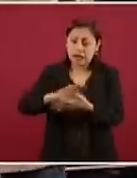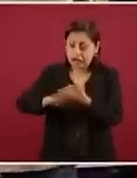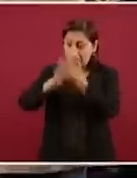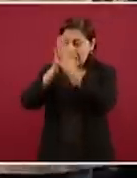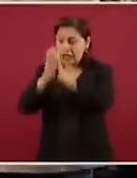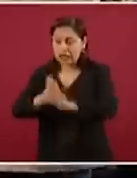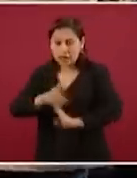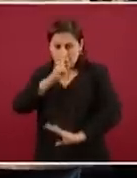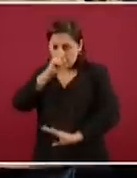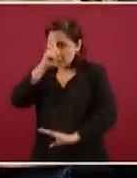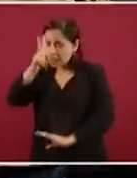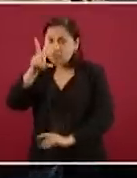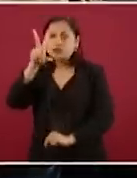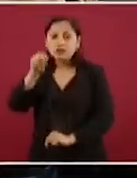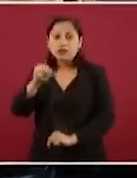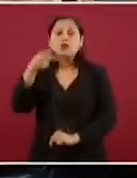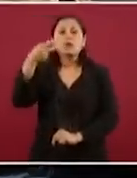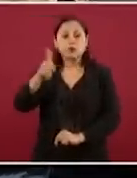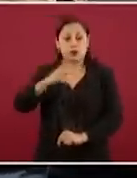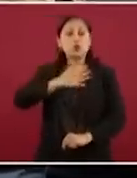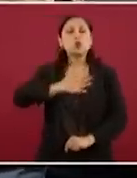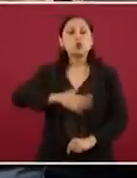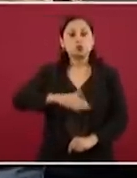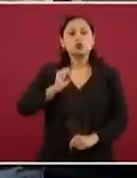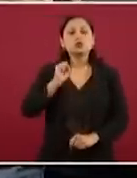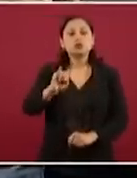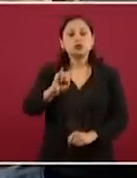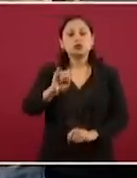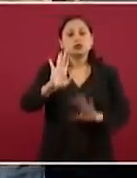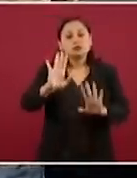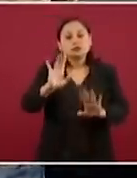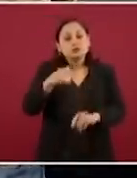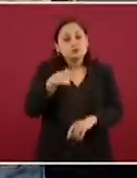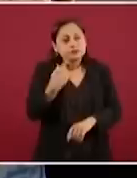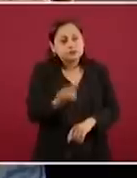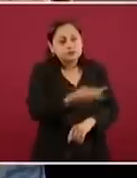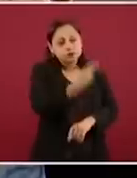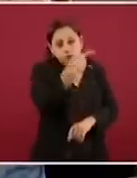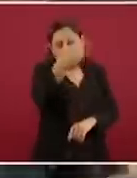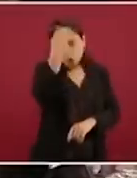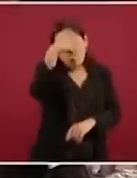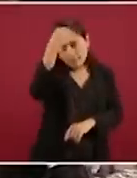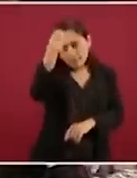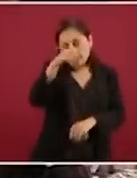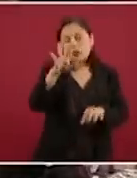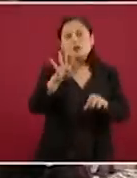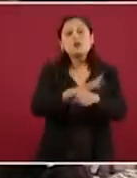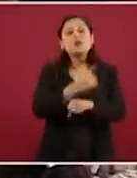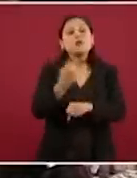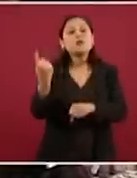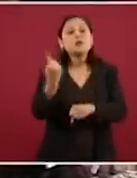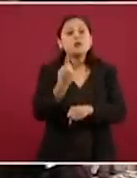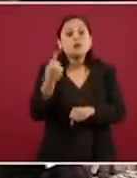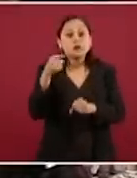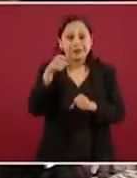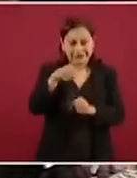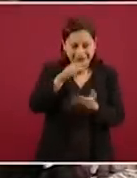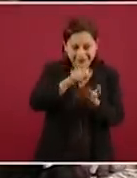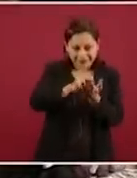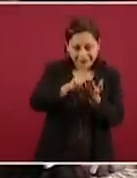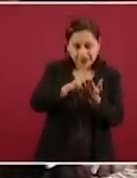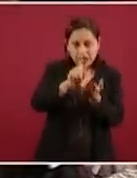presidente, pues a mí me gustaría saber lo que usted piensa, porque hoy, después de 2 años con esto,